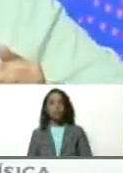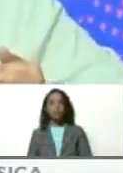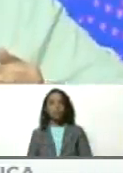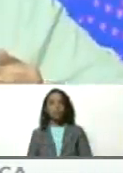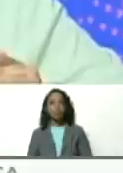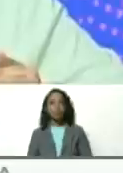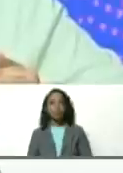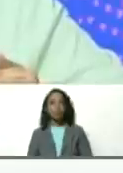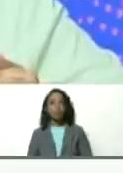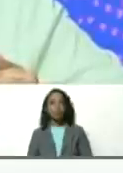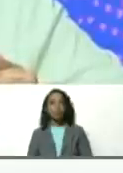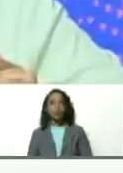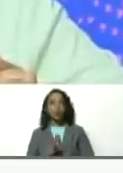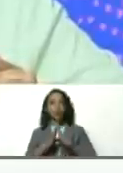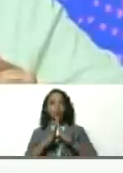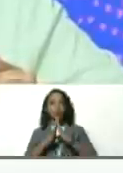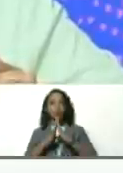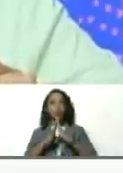toda